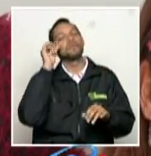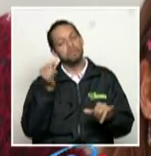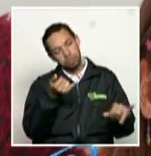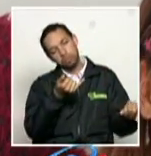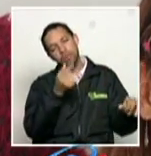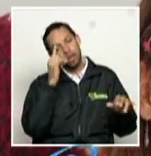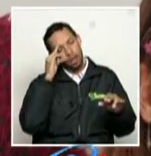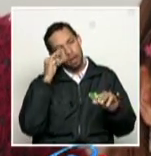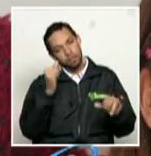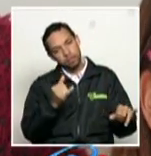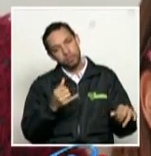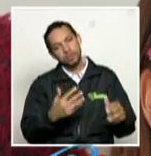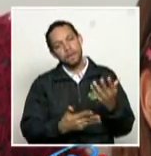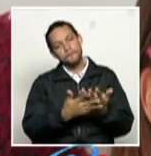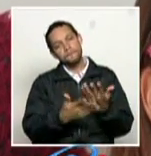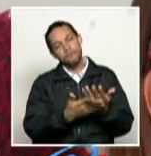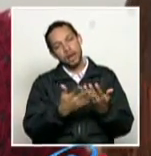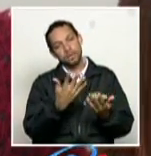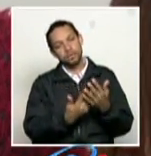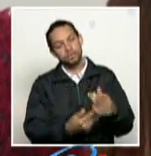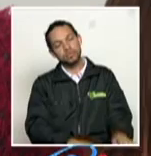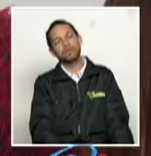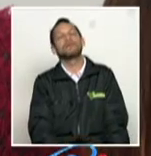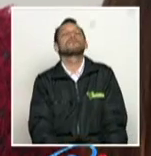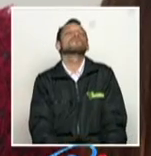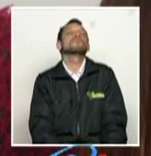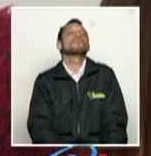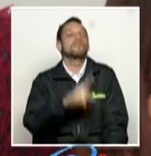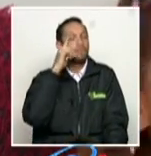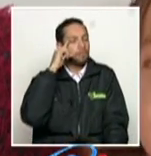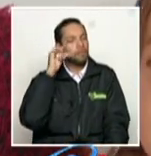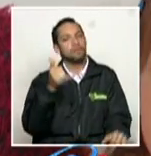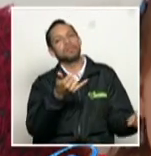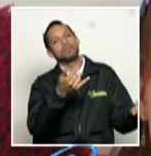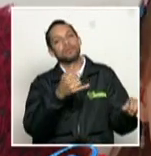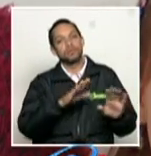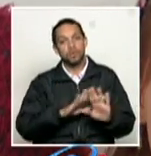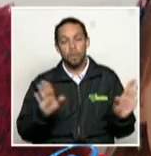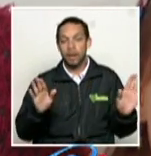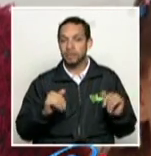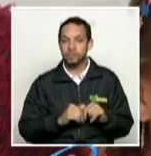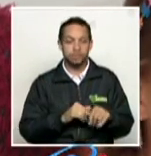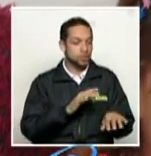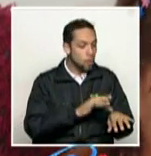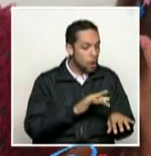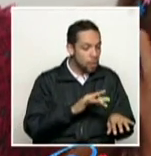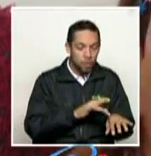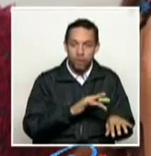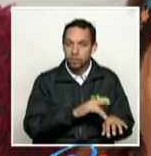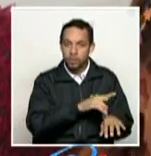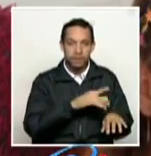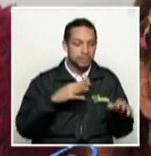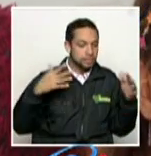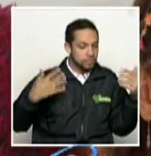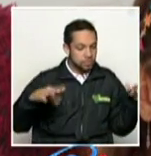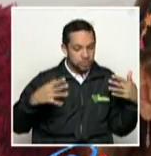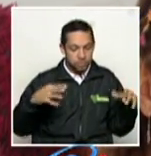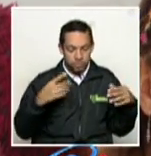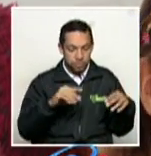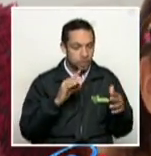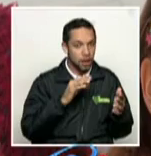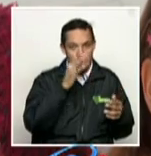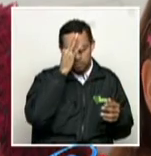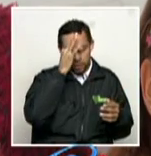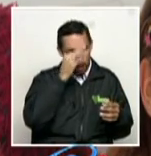a ella así la mano y ella no respondía, era así. ¿Y usted vio que no mejoraba y la sacó del hospital? Es más, yo pedí que me la remitieran